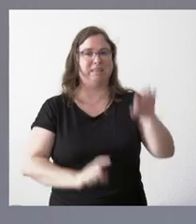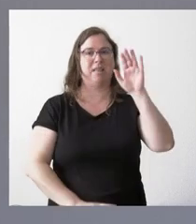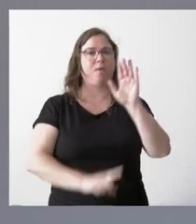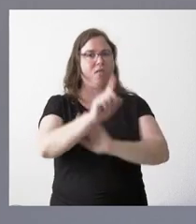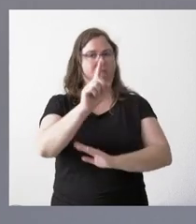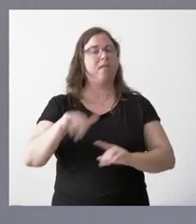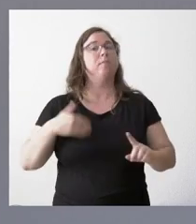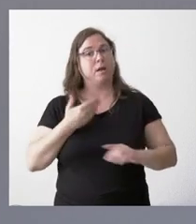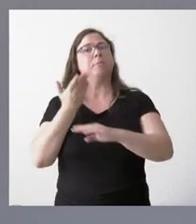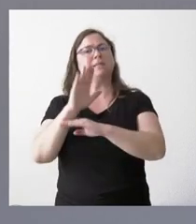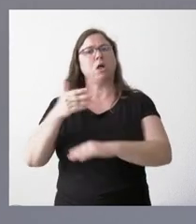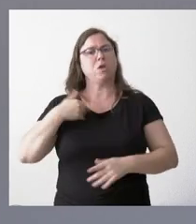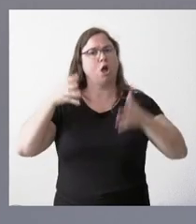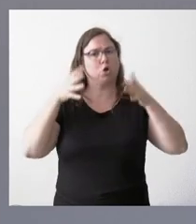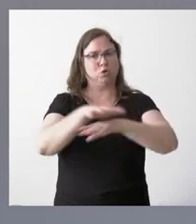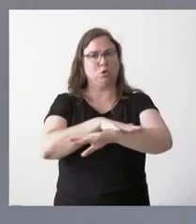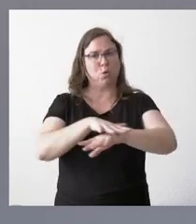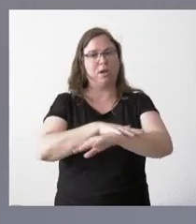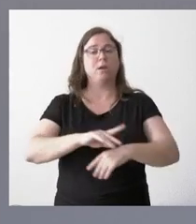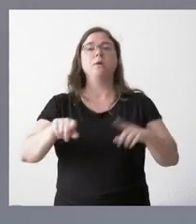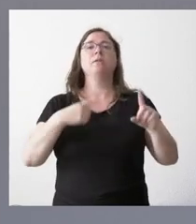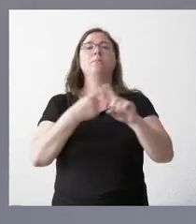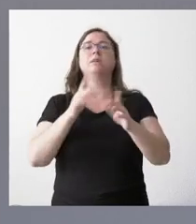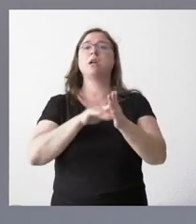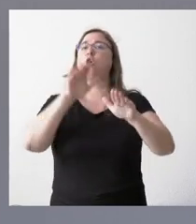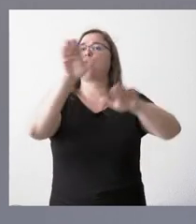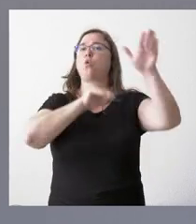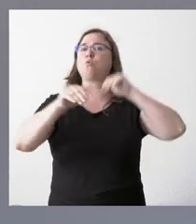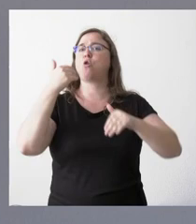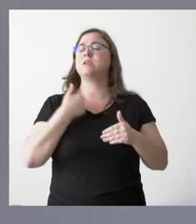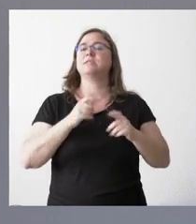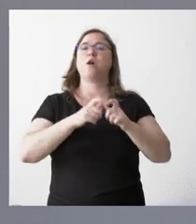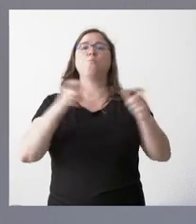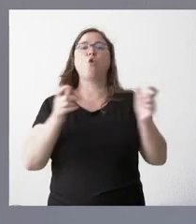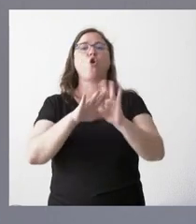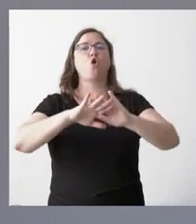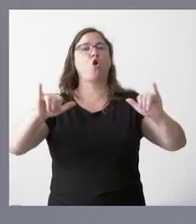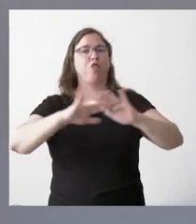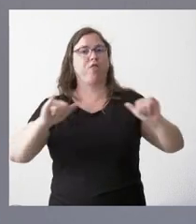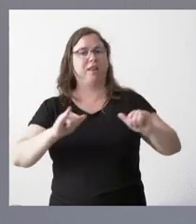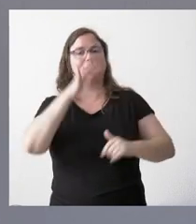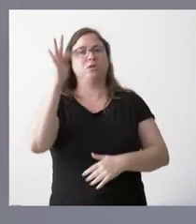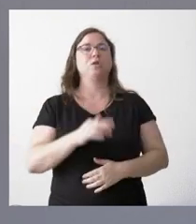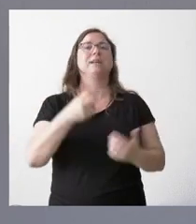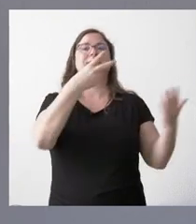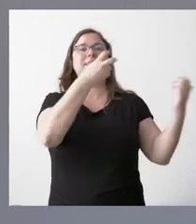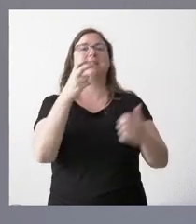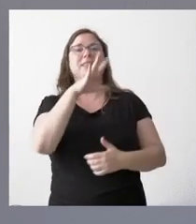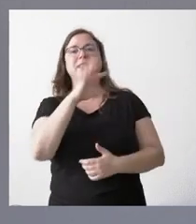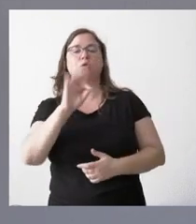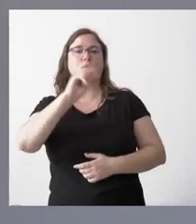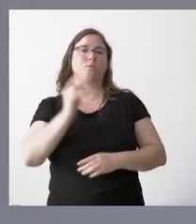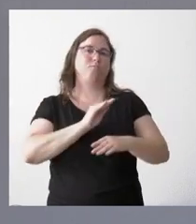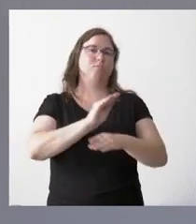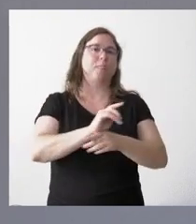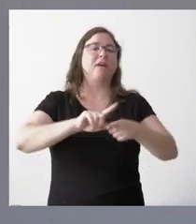también presentamos aquí en el Consejo de Gobierno y se ha convocado ya el bono Concilia con 750 euros de ayuda a